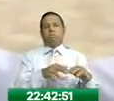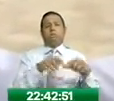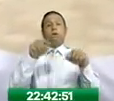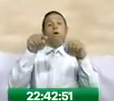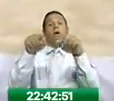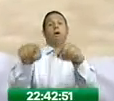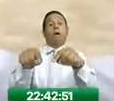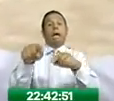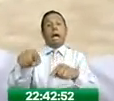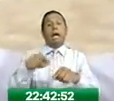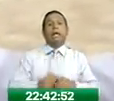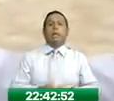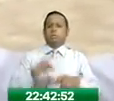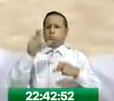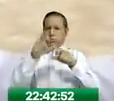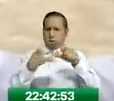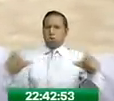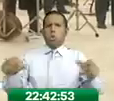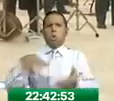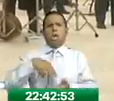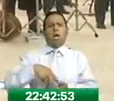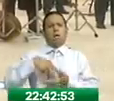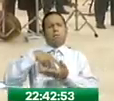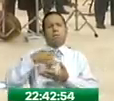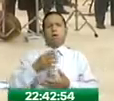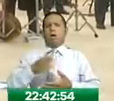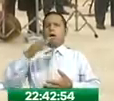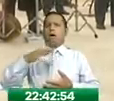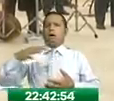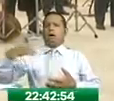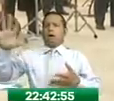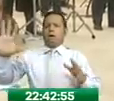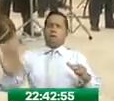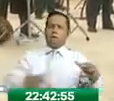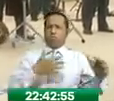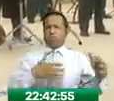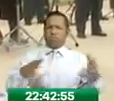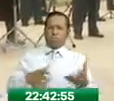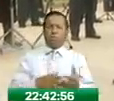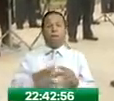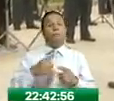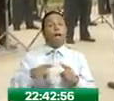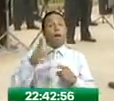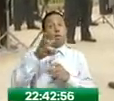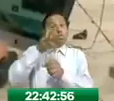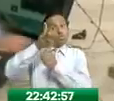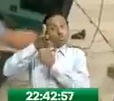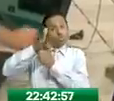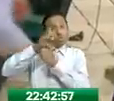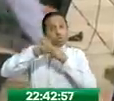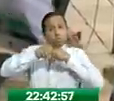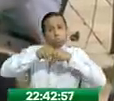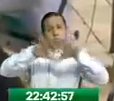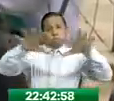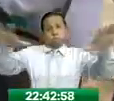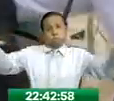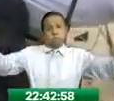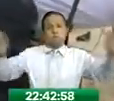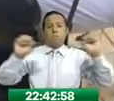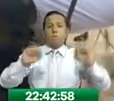artísticos en vivo, transmitidos por la, asimismo por plataformas virtuales, que va a ser pues visto a